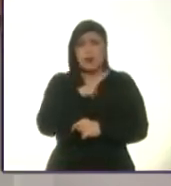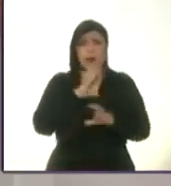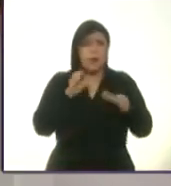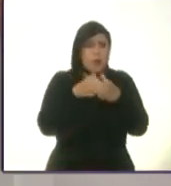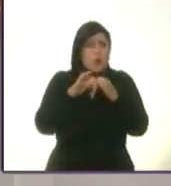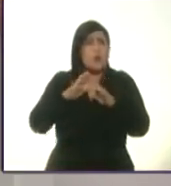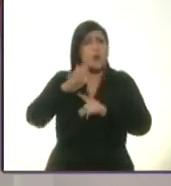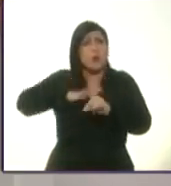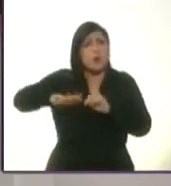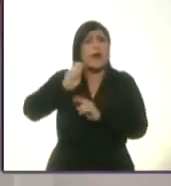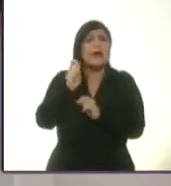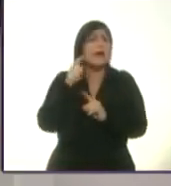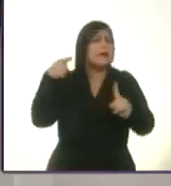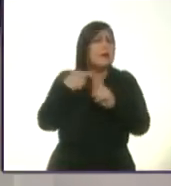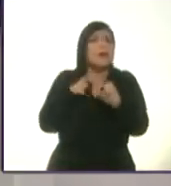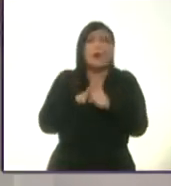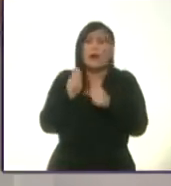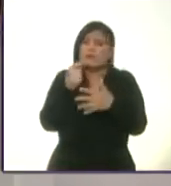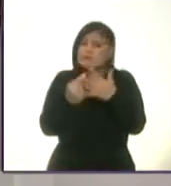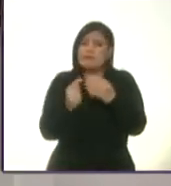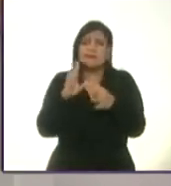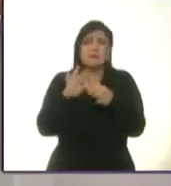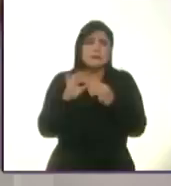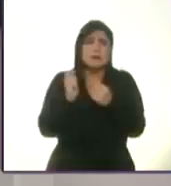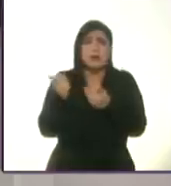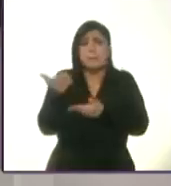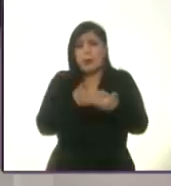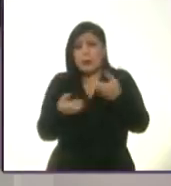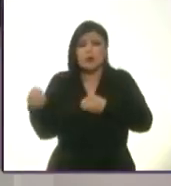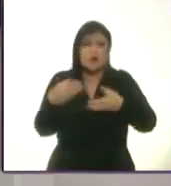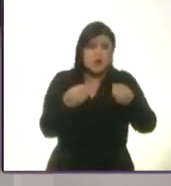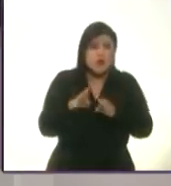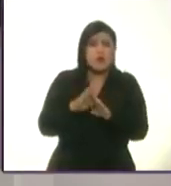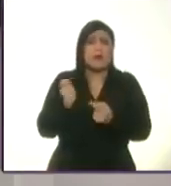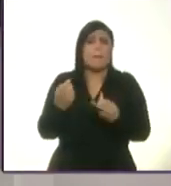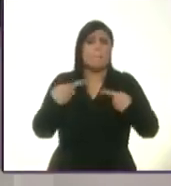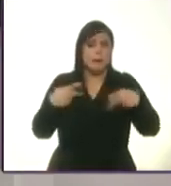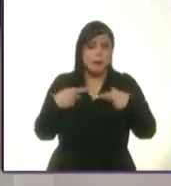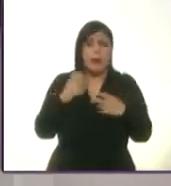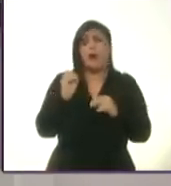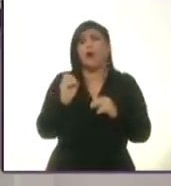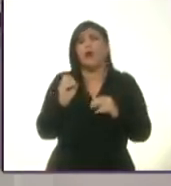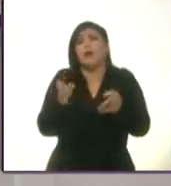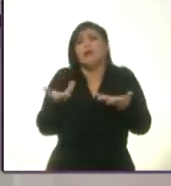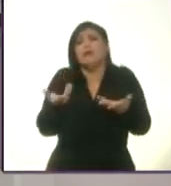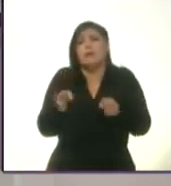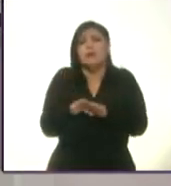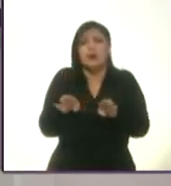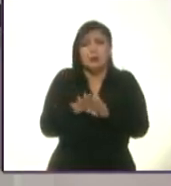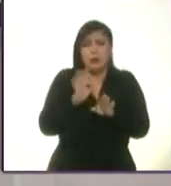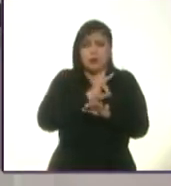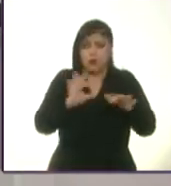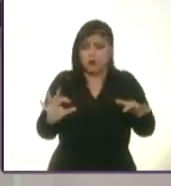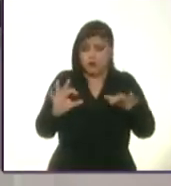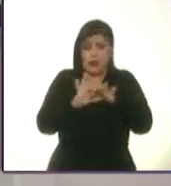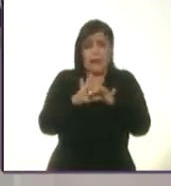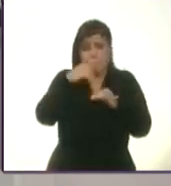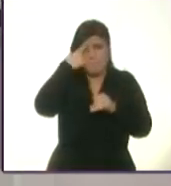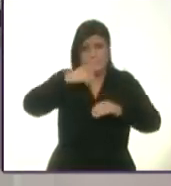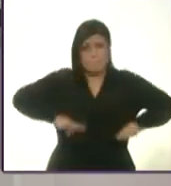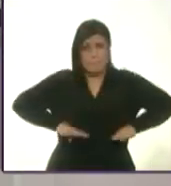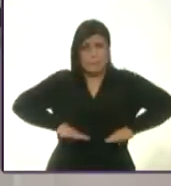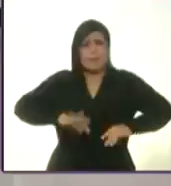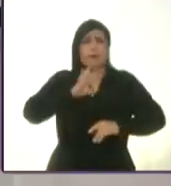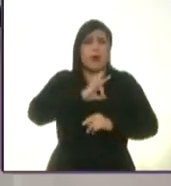qué se refiere exactamente con estos términos conviven unos con otros y también como podría ser compatible con los órganos y mecanismos ya